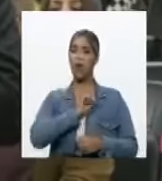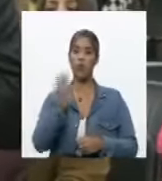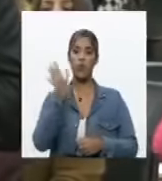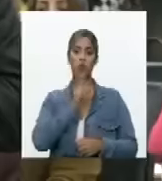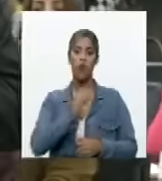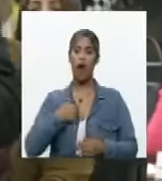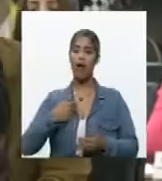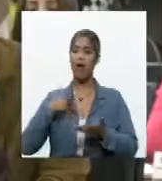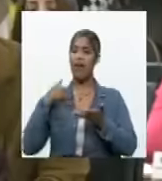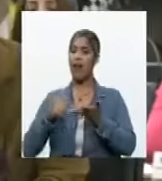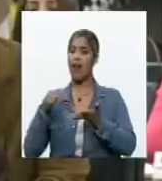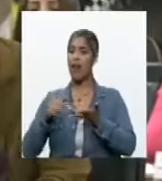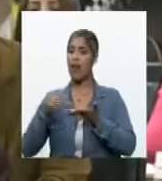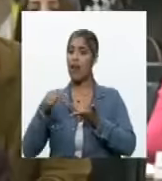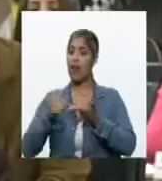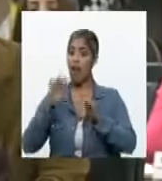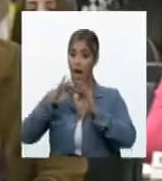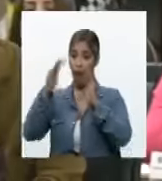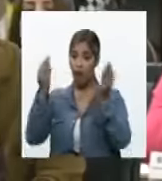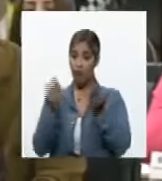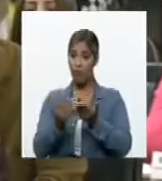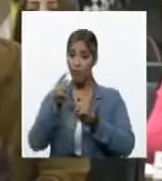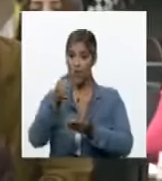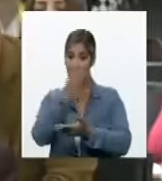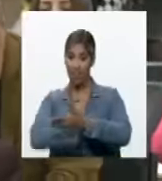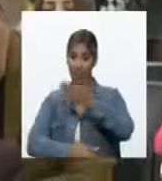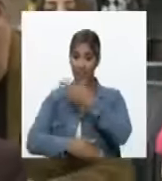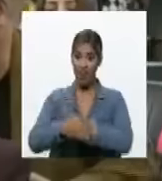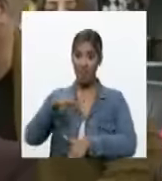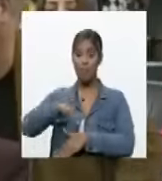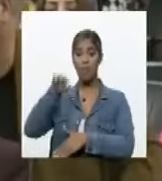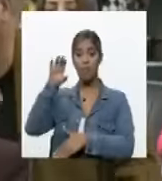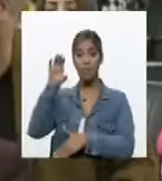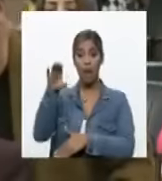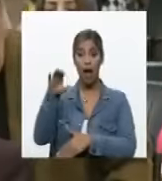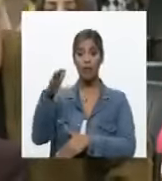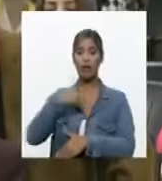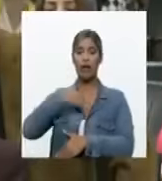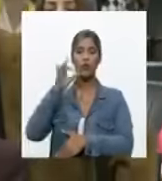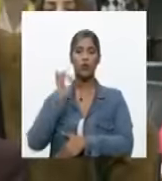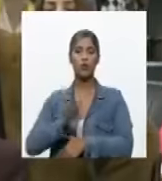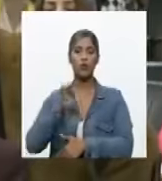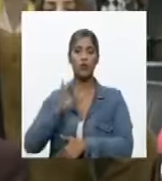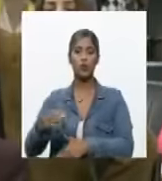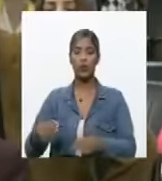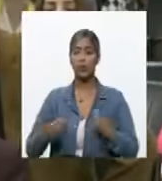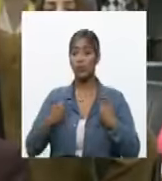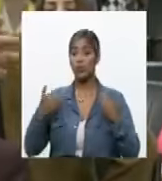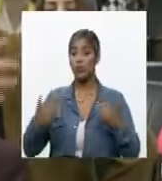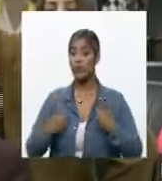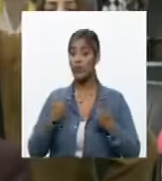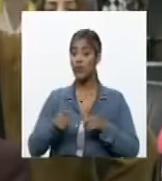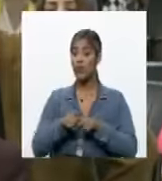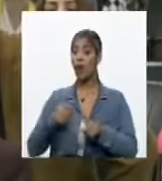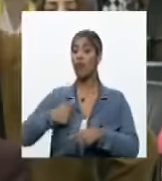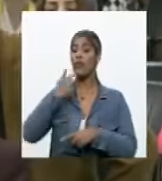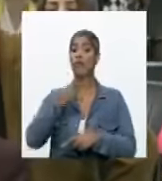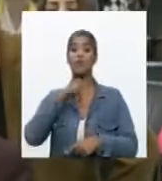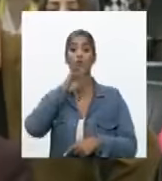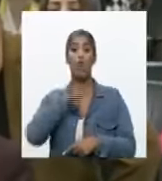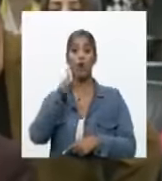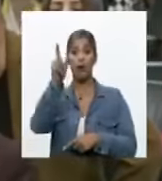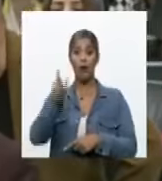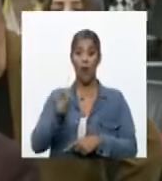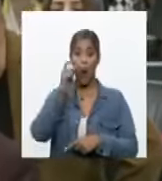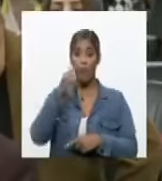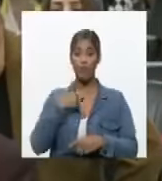le dijeron al mundo que estas heridas de la patria, que estos dolores por los que pasamos, como lo diría alguna vez Alí Primera, y